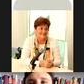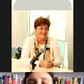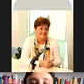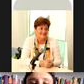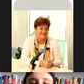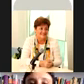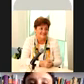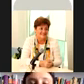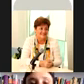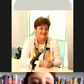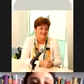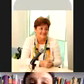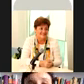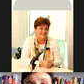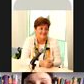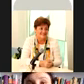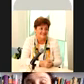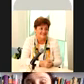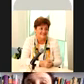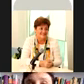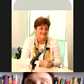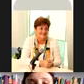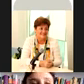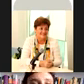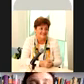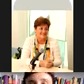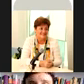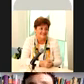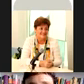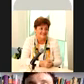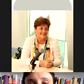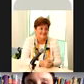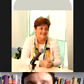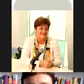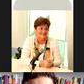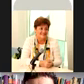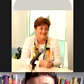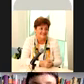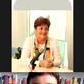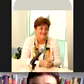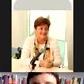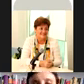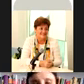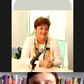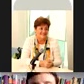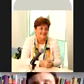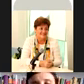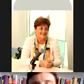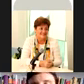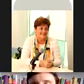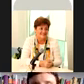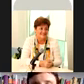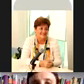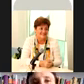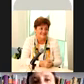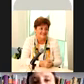la discapacidad es algo a tratar científicamente y a rehabilitar y a normalizar. Entonces,